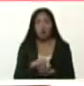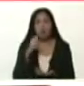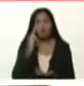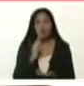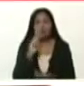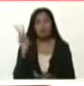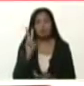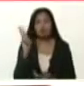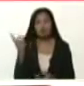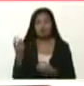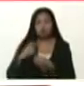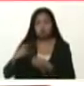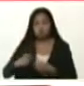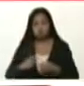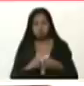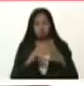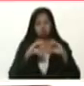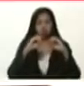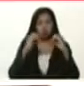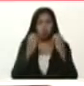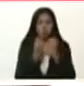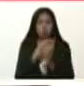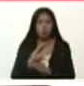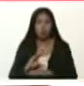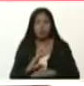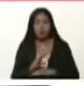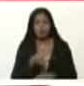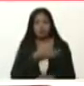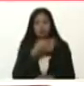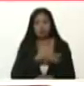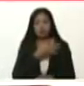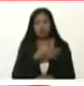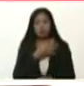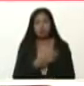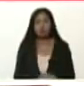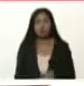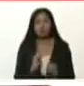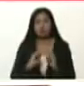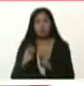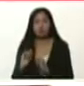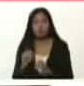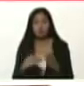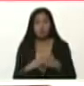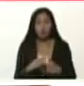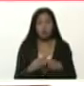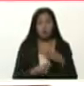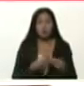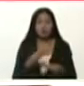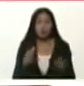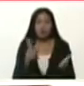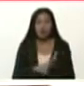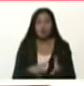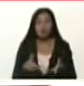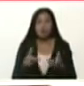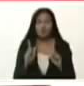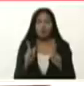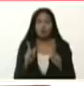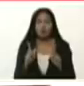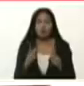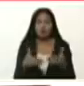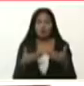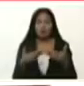las corporaciones de protección social. Por eso voy a proceder a aprobar